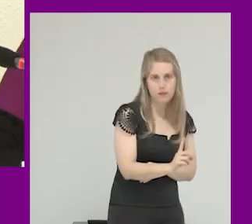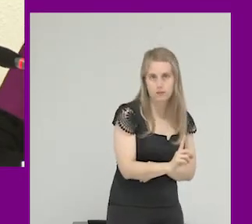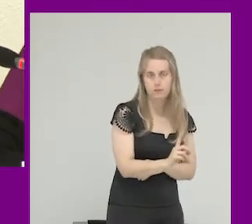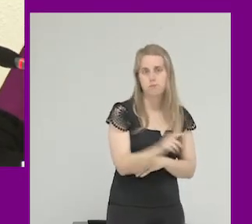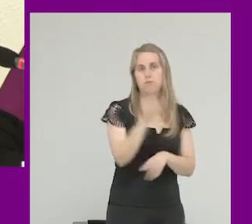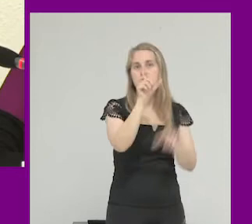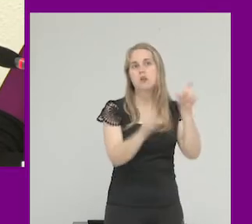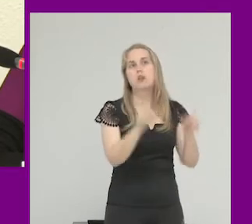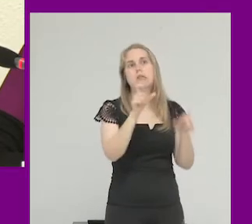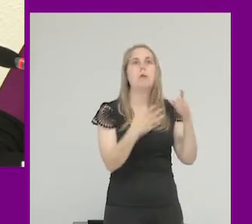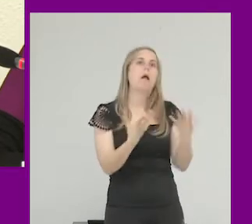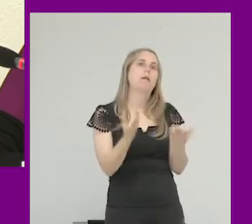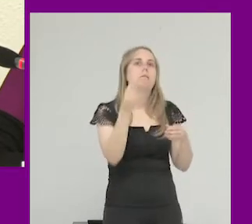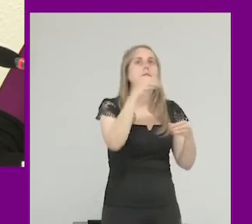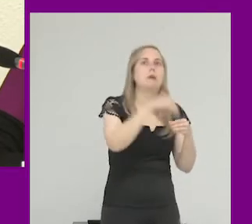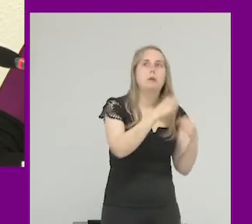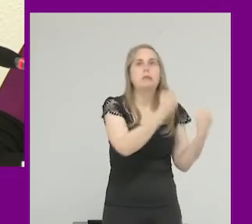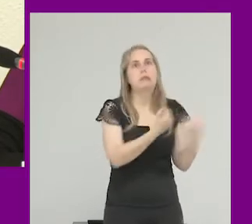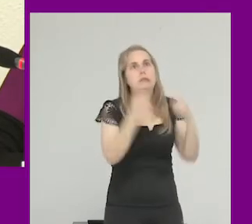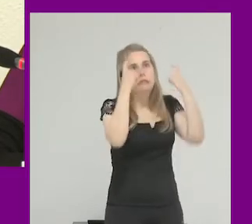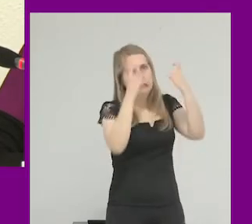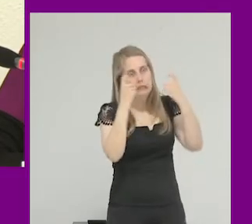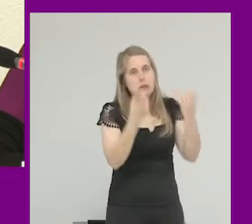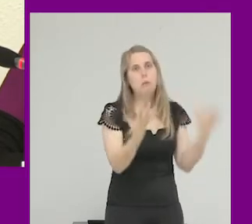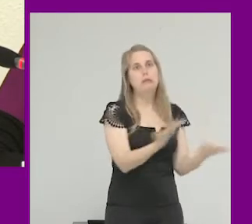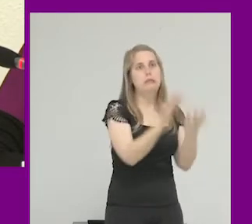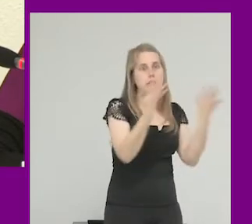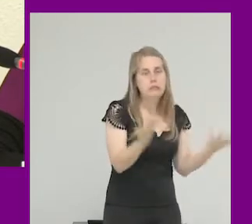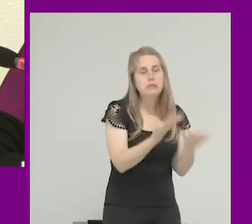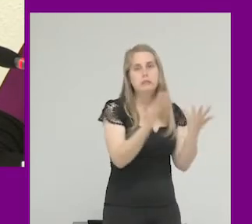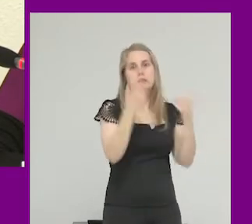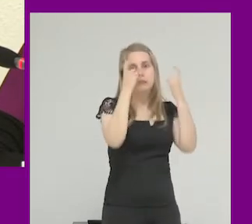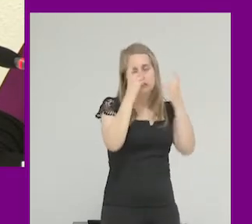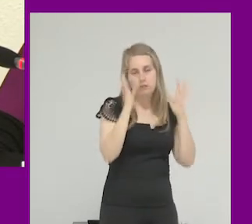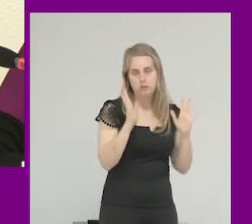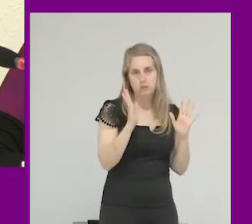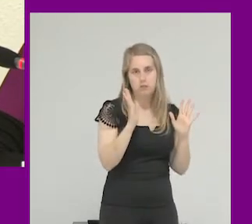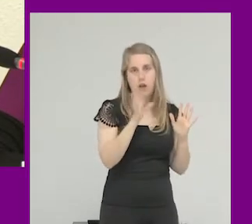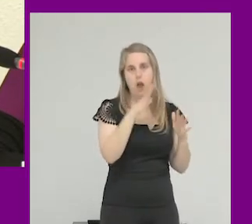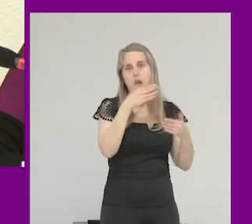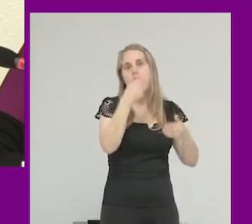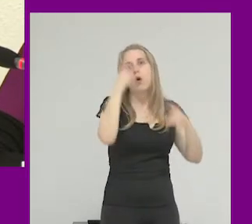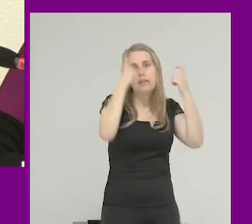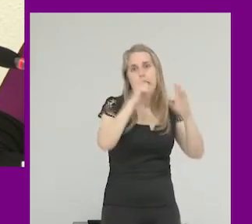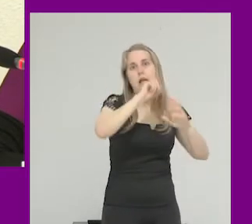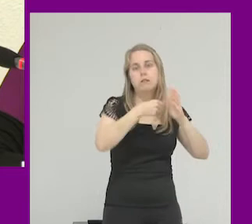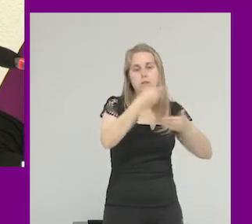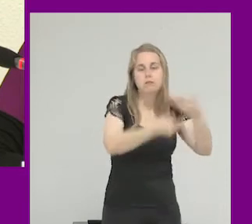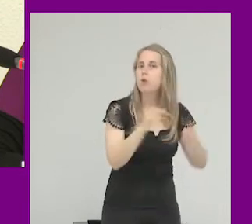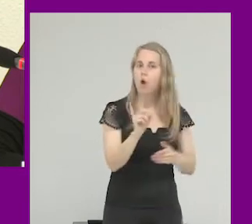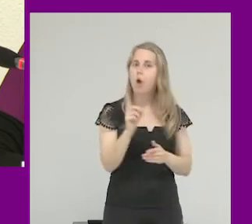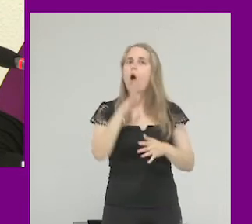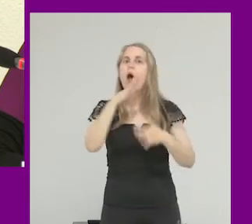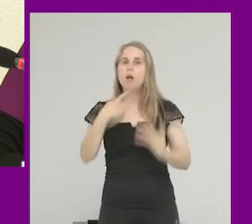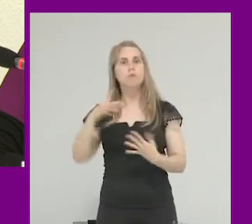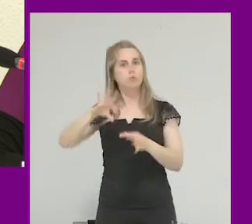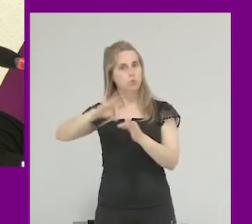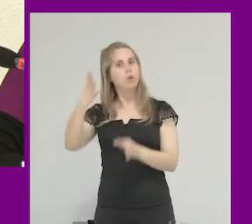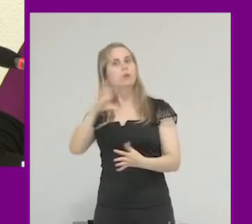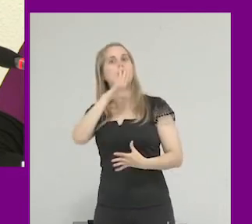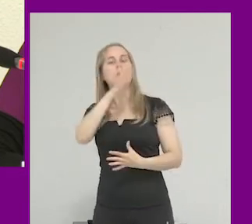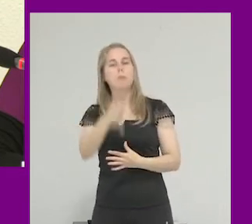las instituciones pretendían incentivar o llevar adelante estas políticas, sino que